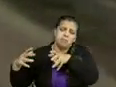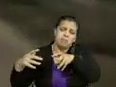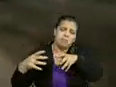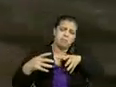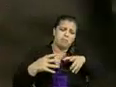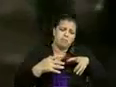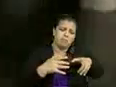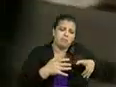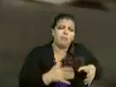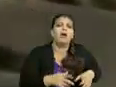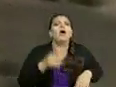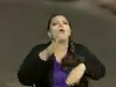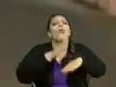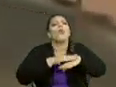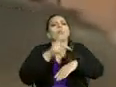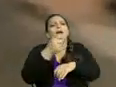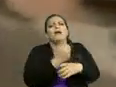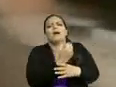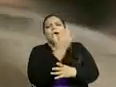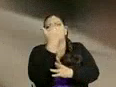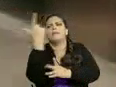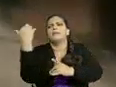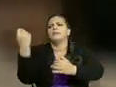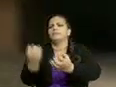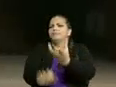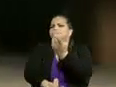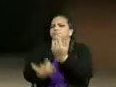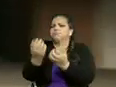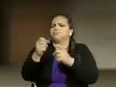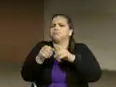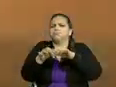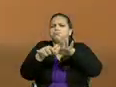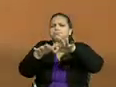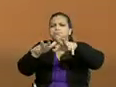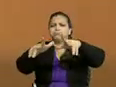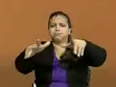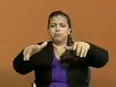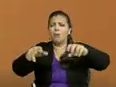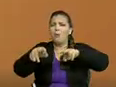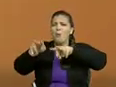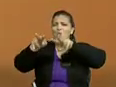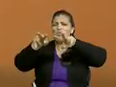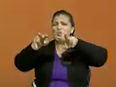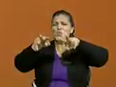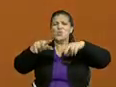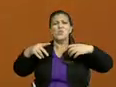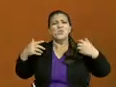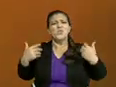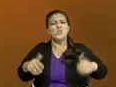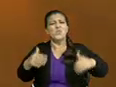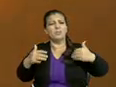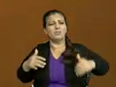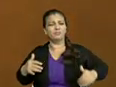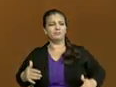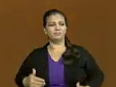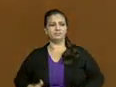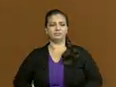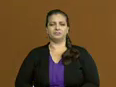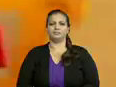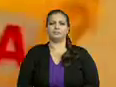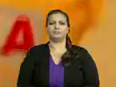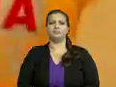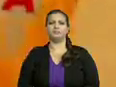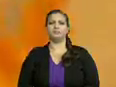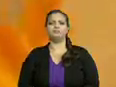a los incendios forestales que dejan escenas calificadas de apocalípticas en un popular destino turístico